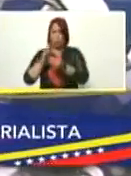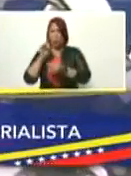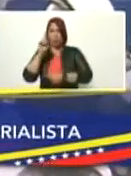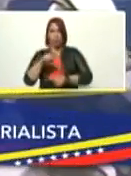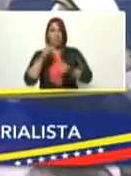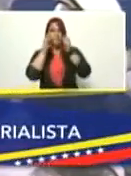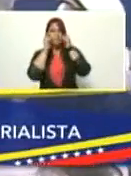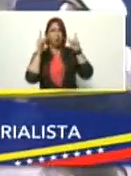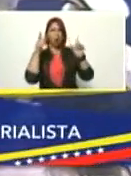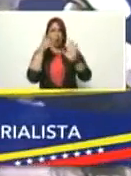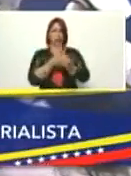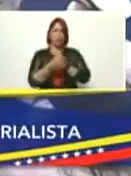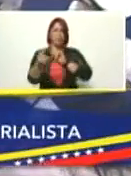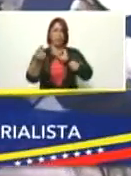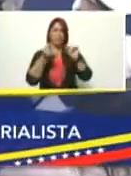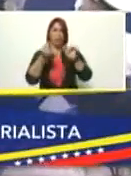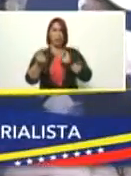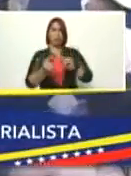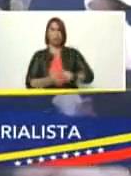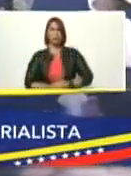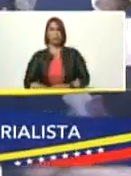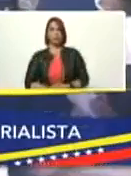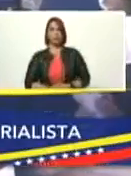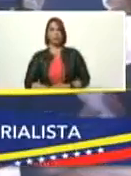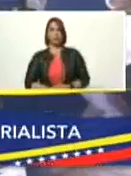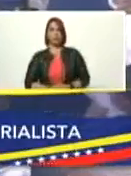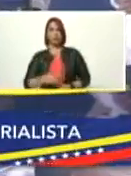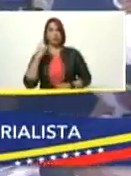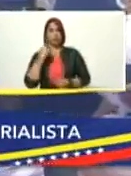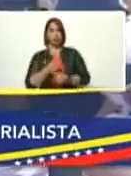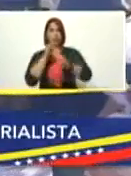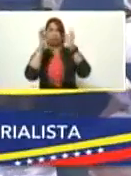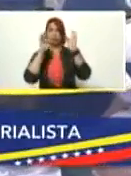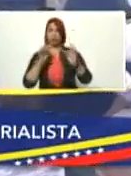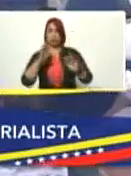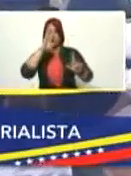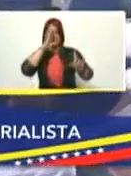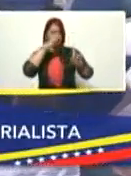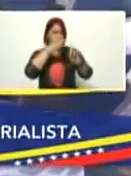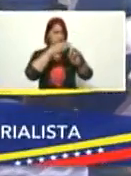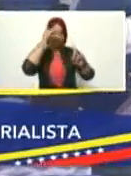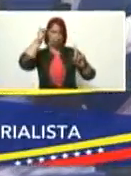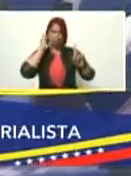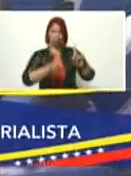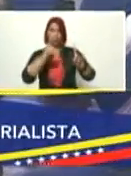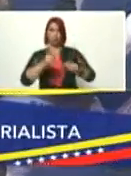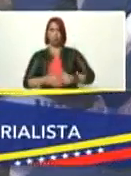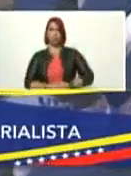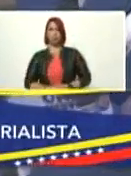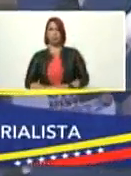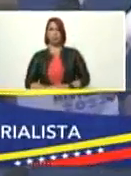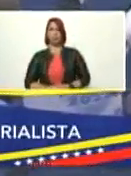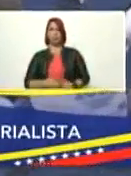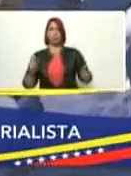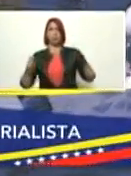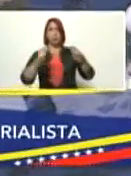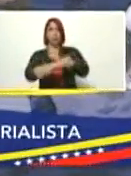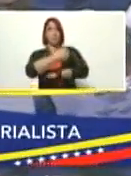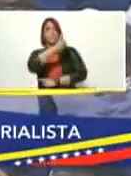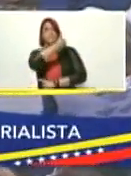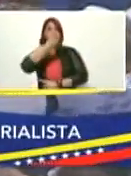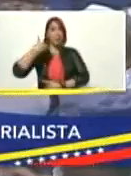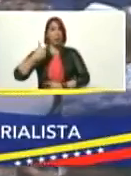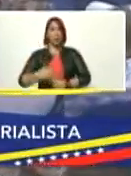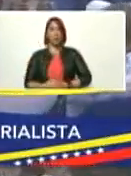descubrimientos de sus debates, deben de manera directa modificar y mejorar